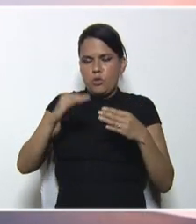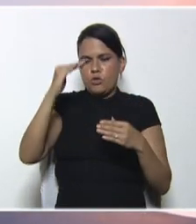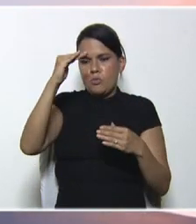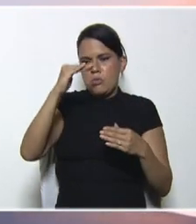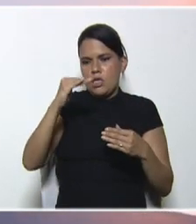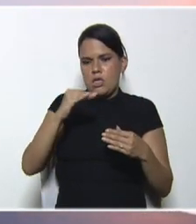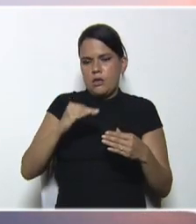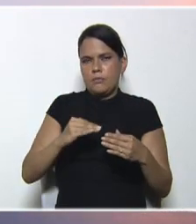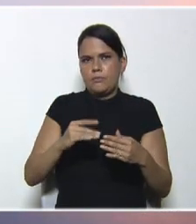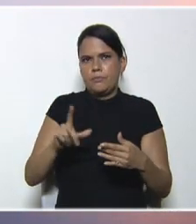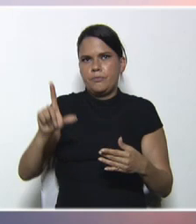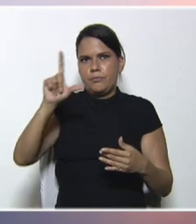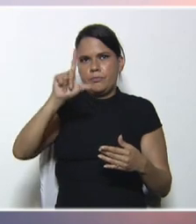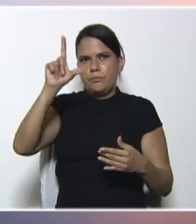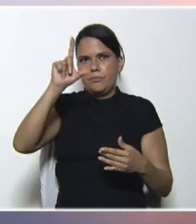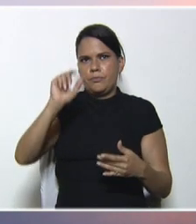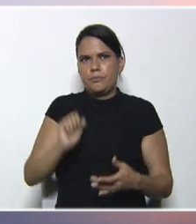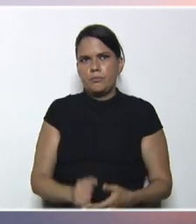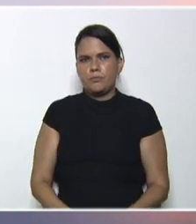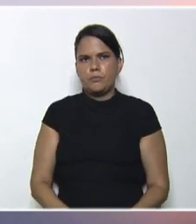medidas.